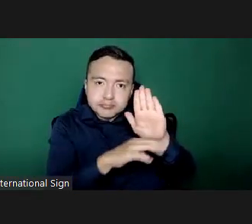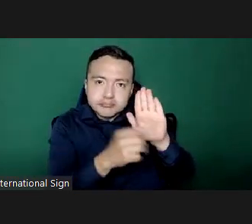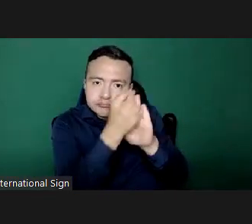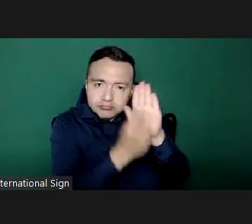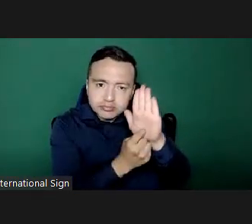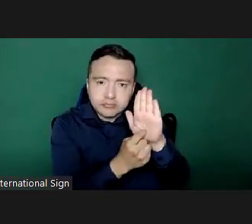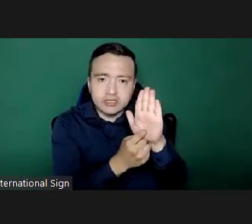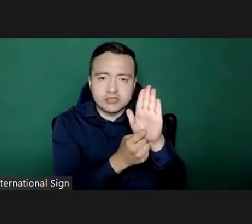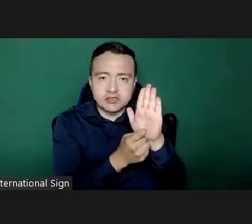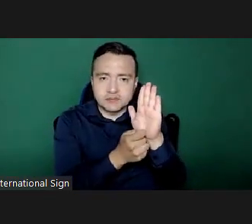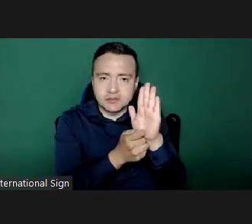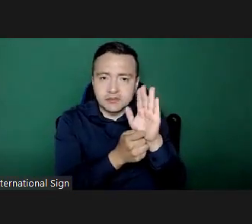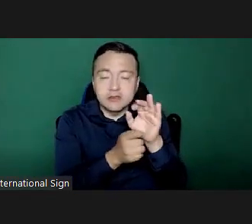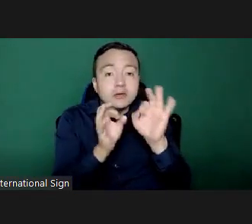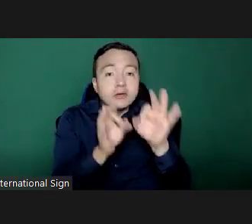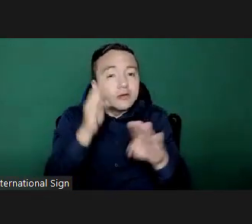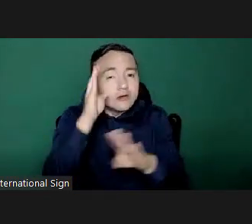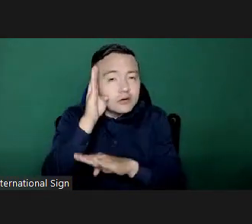experiencia con COVID.